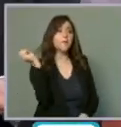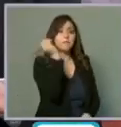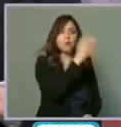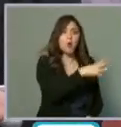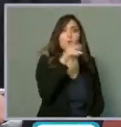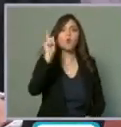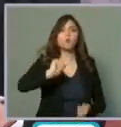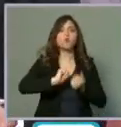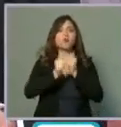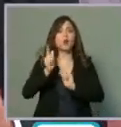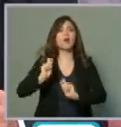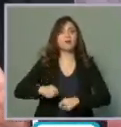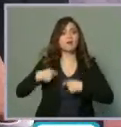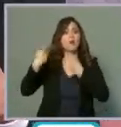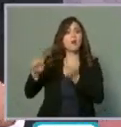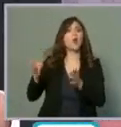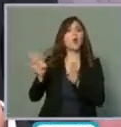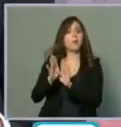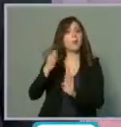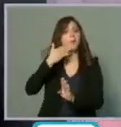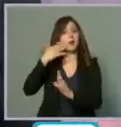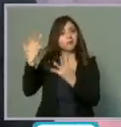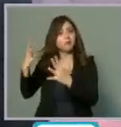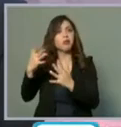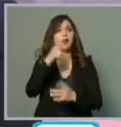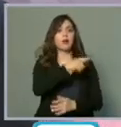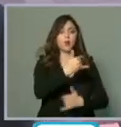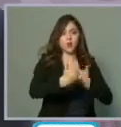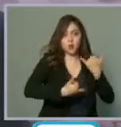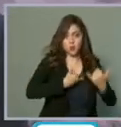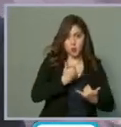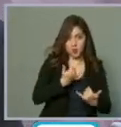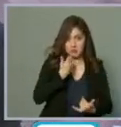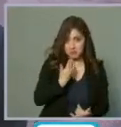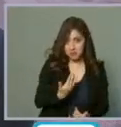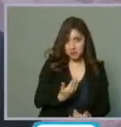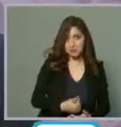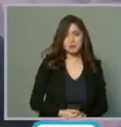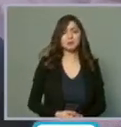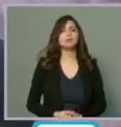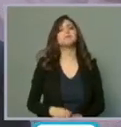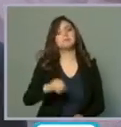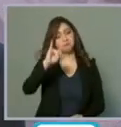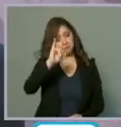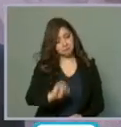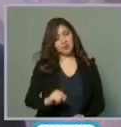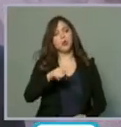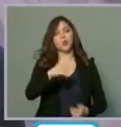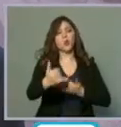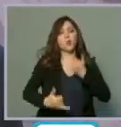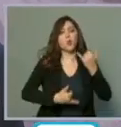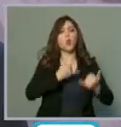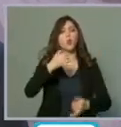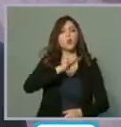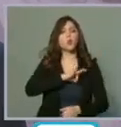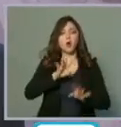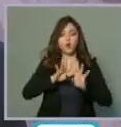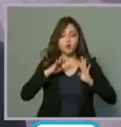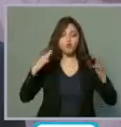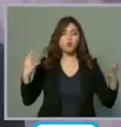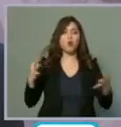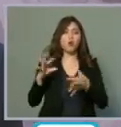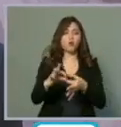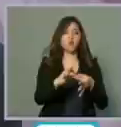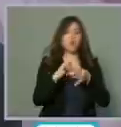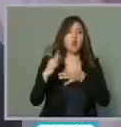sentarse con el niño a jugar. Esto puede tener una convivencia familiar. ok. Si nosotros conseguimos un videojuego en donde varios miembros de la